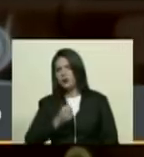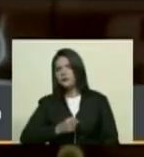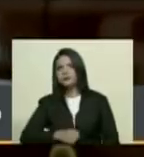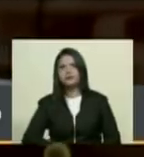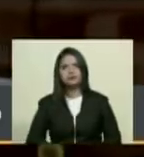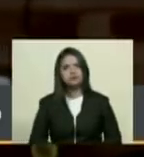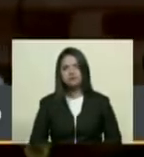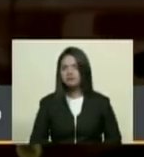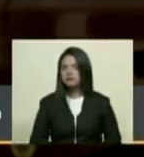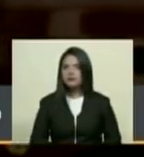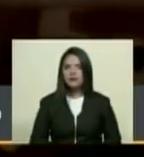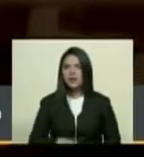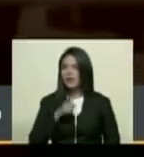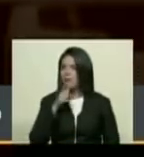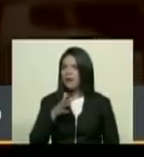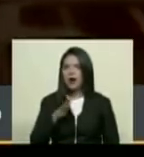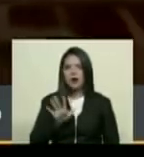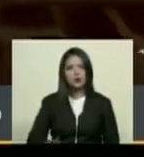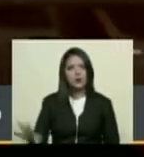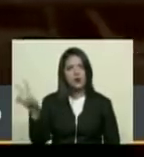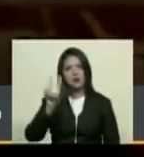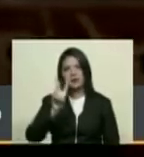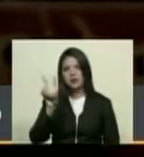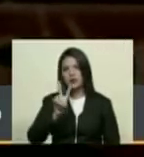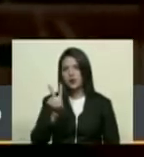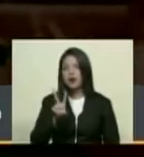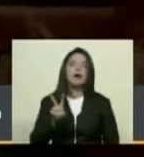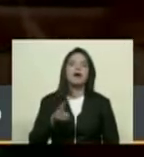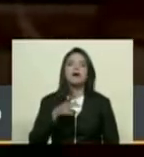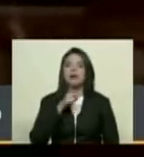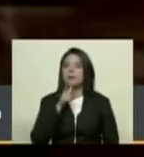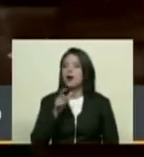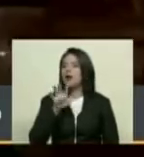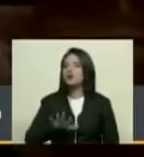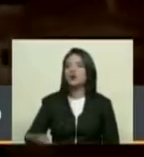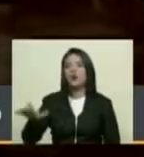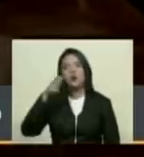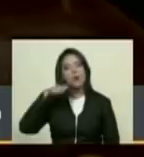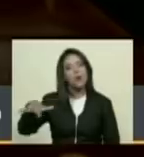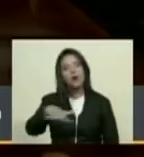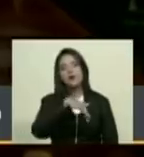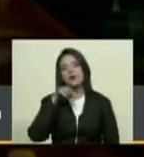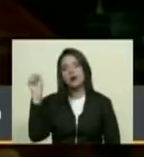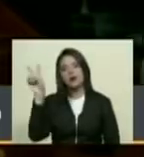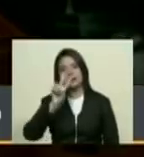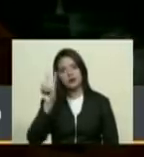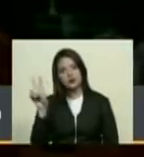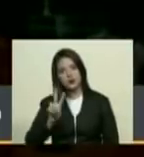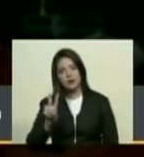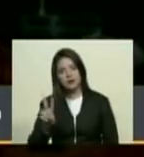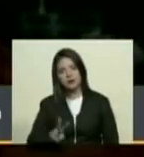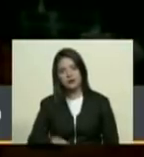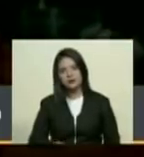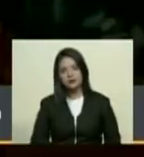¡Qué daño le hacen a Venezuela! ¡Qué daño le hacen al pueblo de Venezuela!